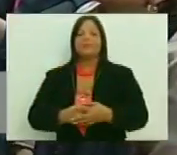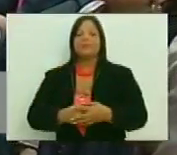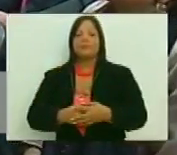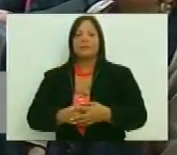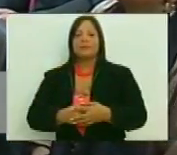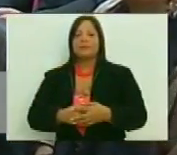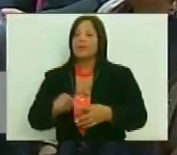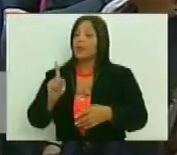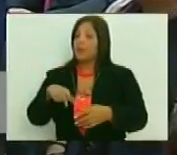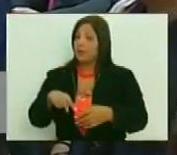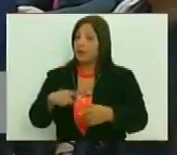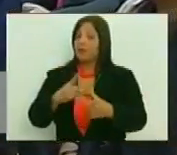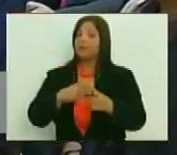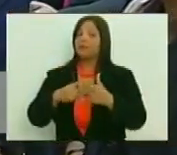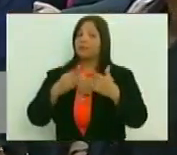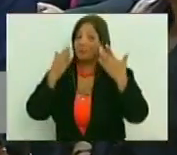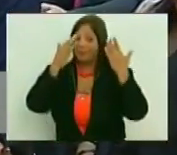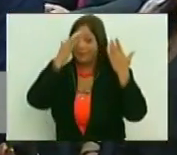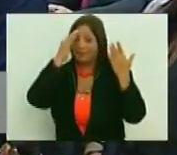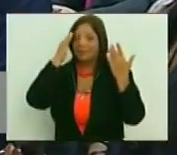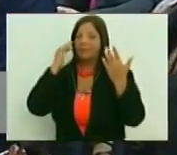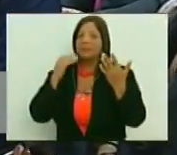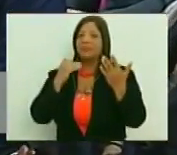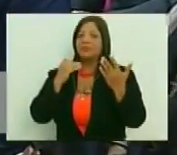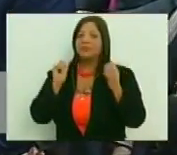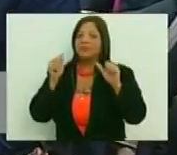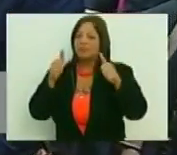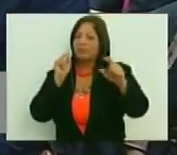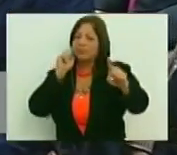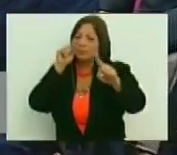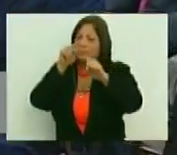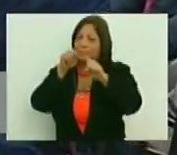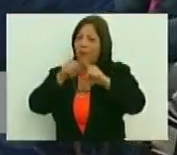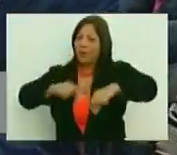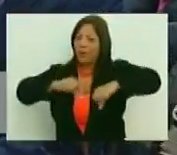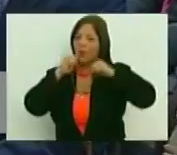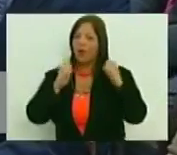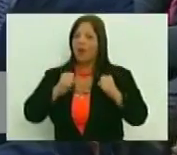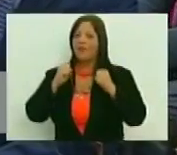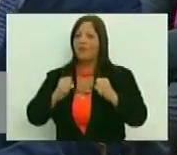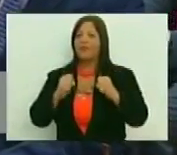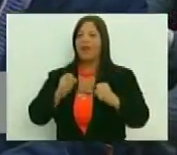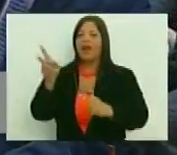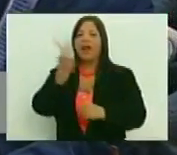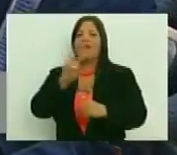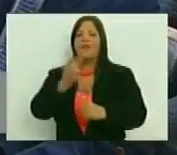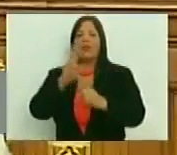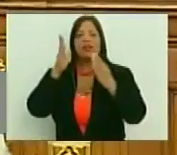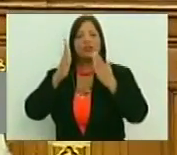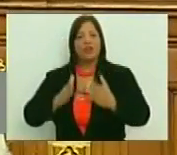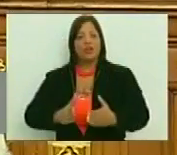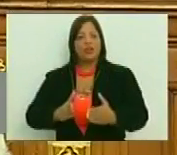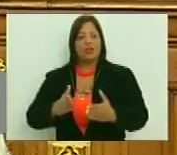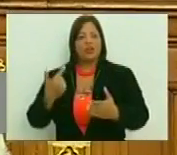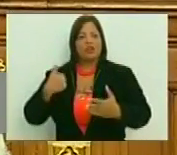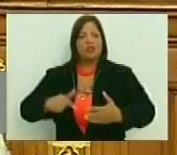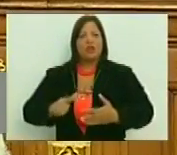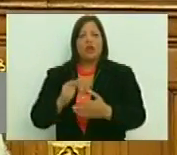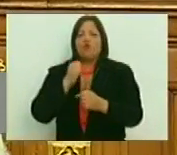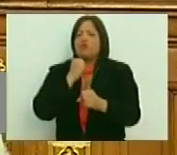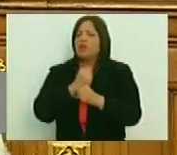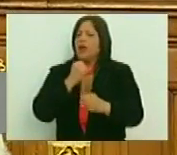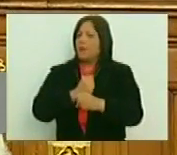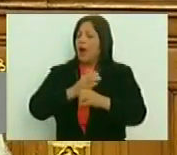y a los cuales se deben, con el fin de reafirmar la venezolanidad. Yo tengo un enorme